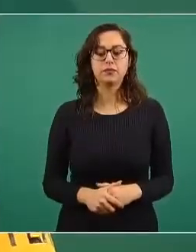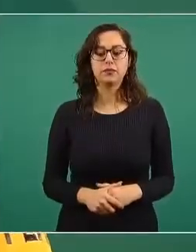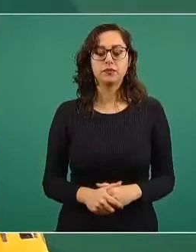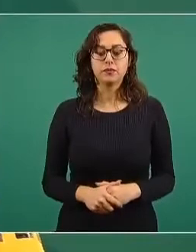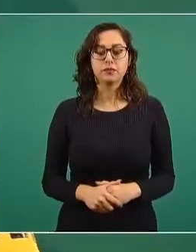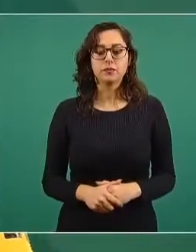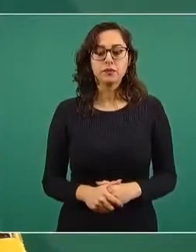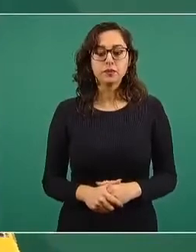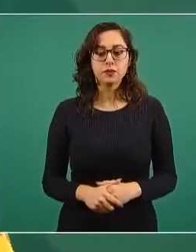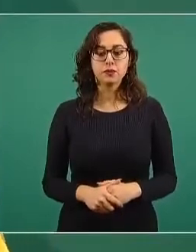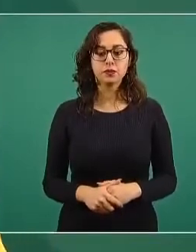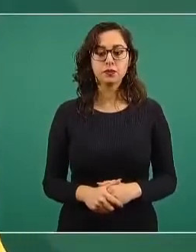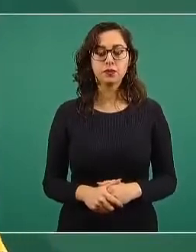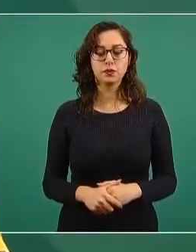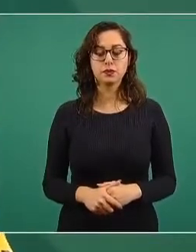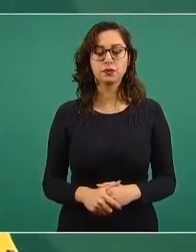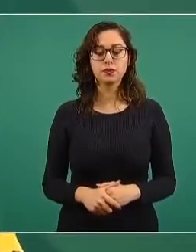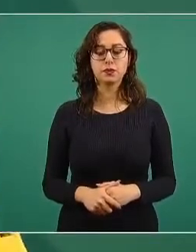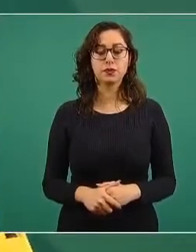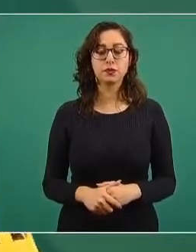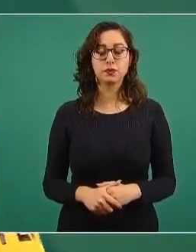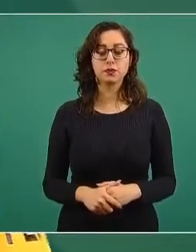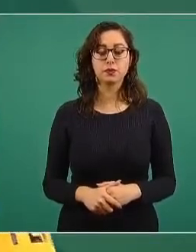operación se utilizaron